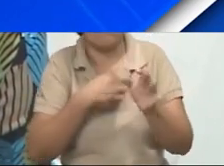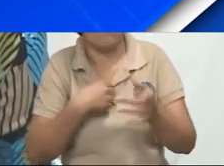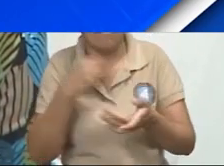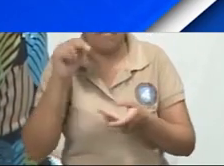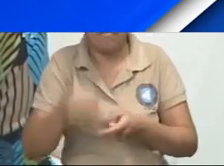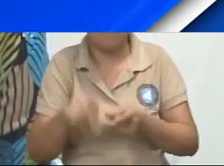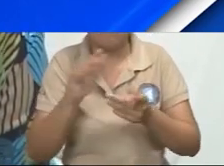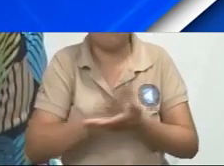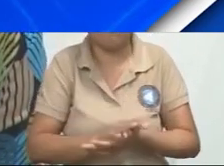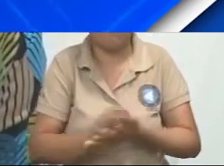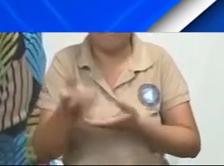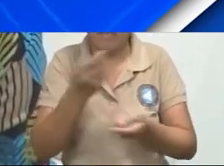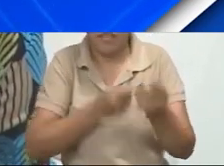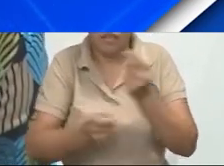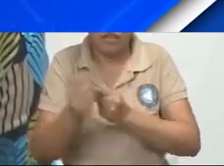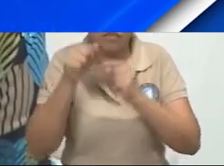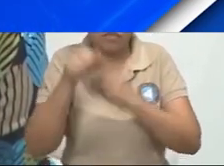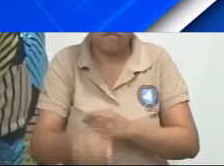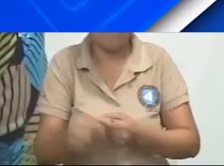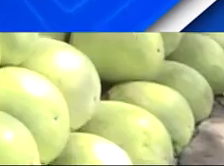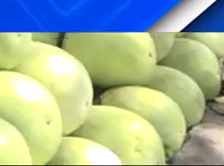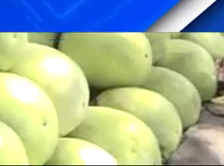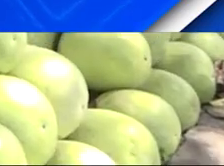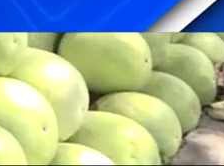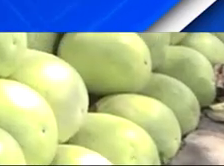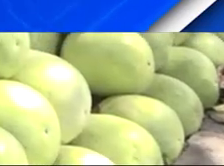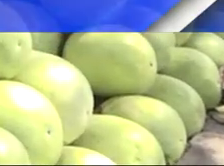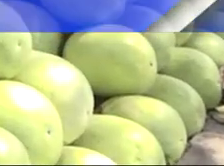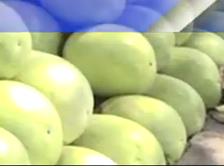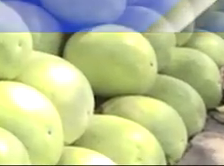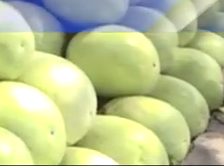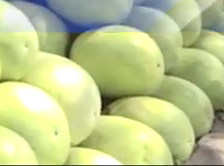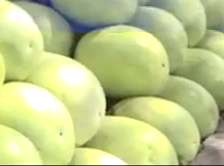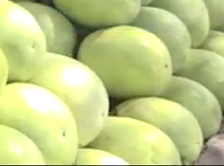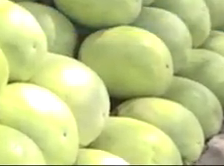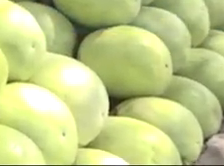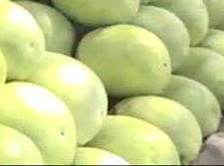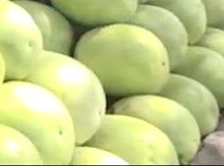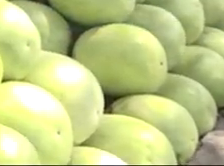dinamización de la actividad económica del sector. Noticias 12, Darlene Téllez.